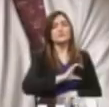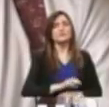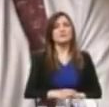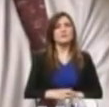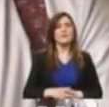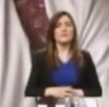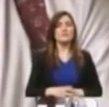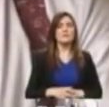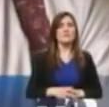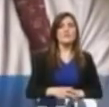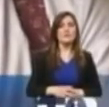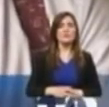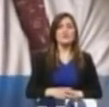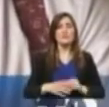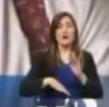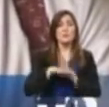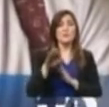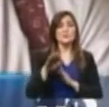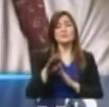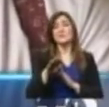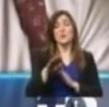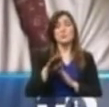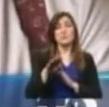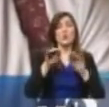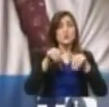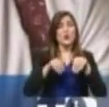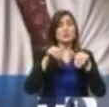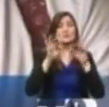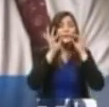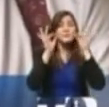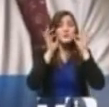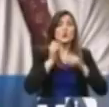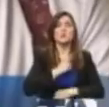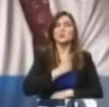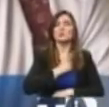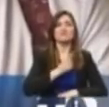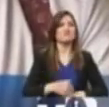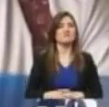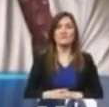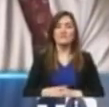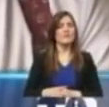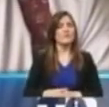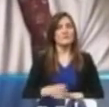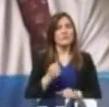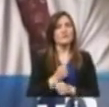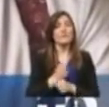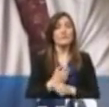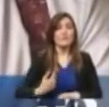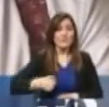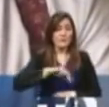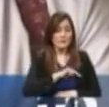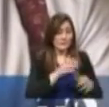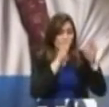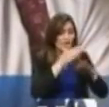municipal. Más de la mitad de los perros y gatos de la ciudad no tienen dueño y el trabajo que estamos haciendo es